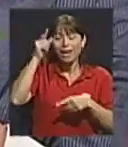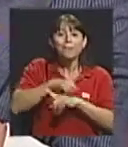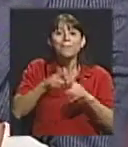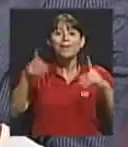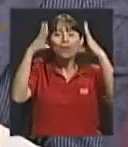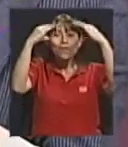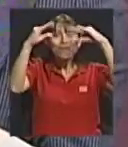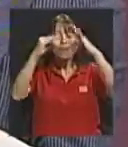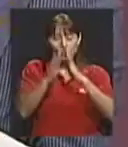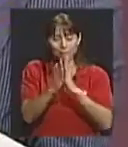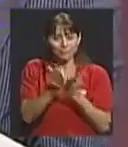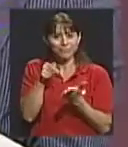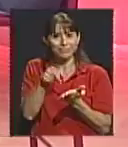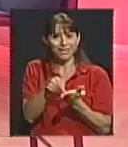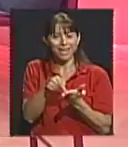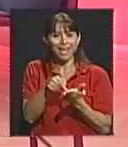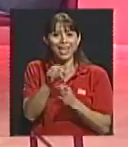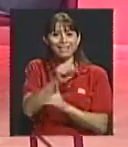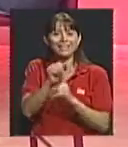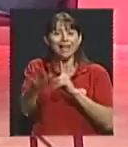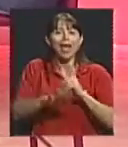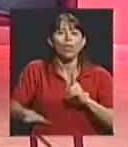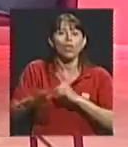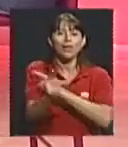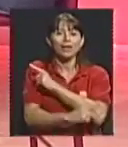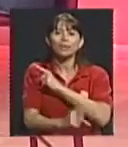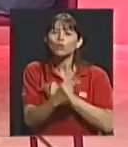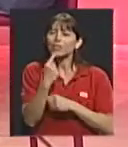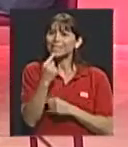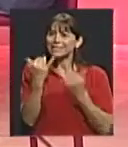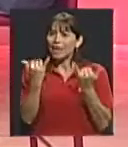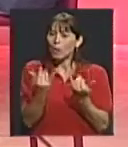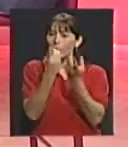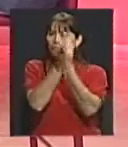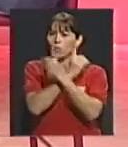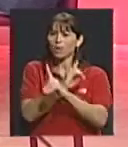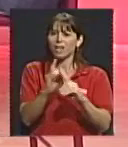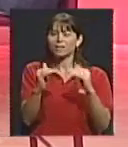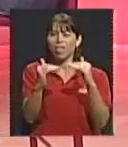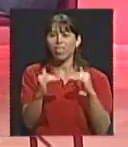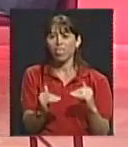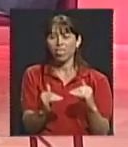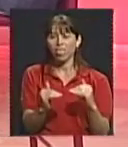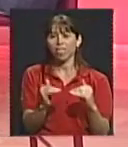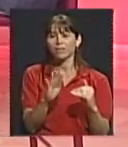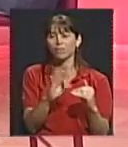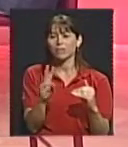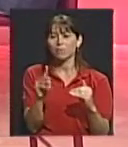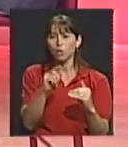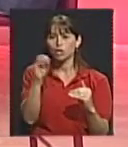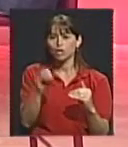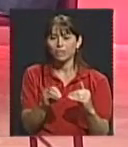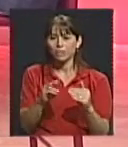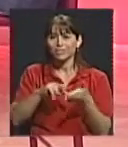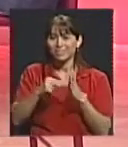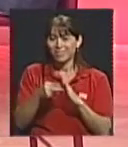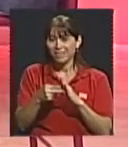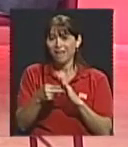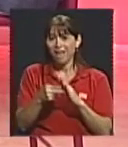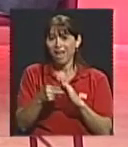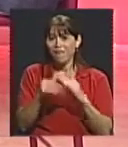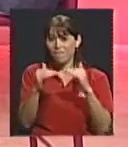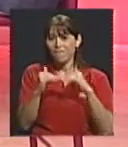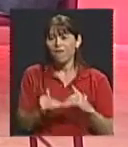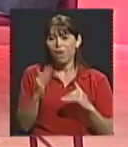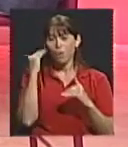don Alex dice que este la democracia está en su punto más bajo 52 por más bajo es porque está menos de 60 está